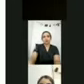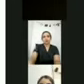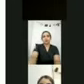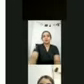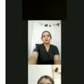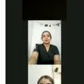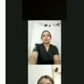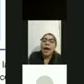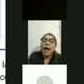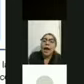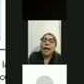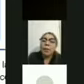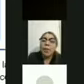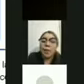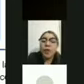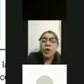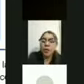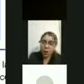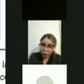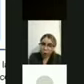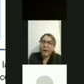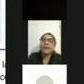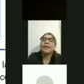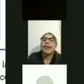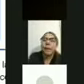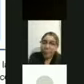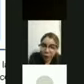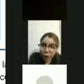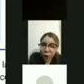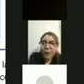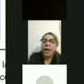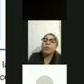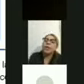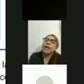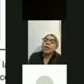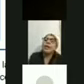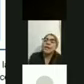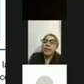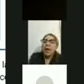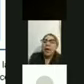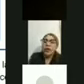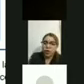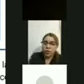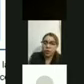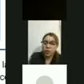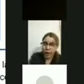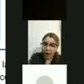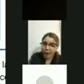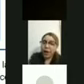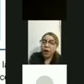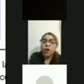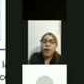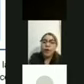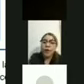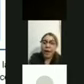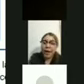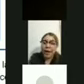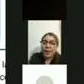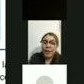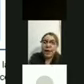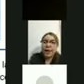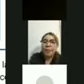socializar. En el primer subtítulo del tercer capítulo tenemos la lengua escrita en contextos escolares. El autor